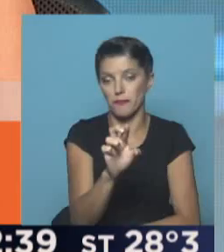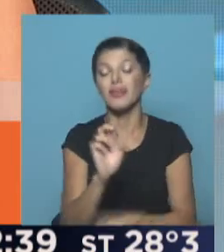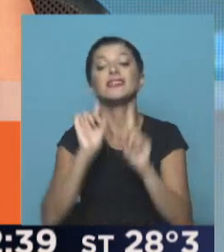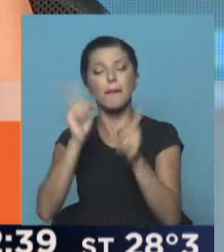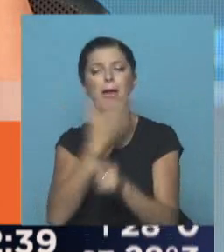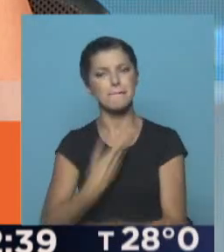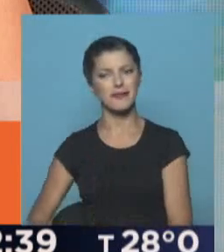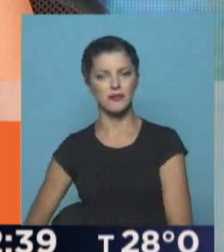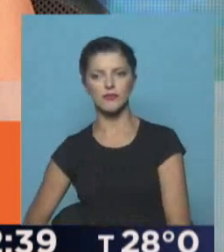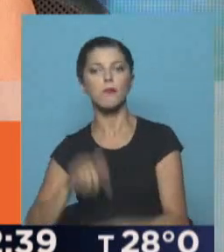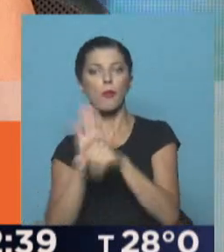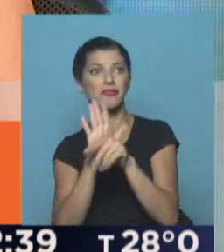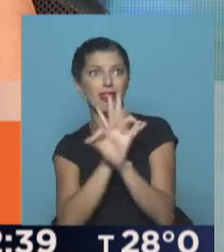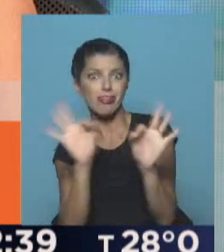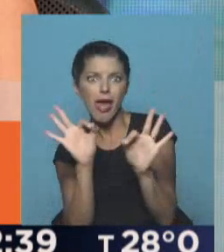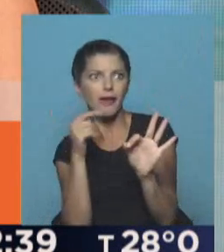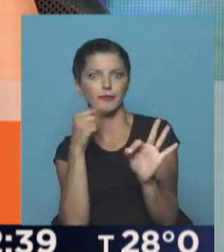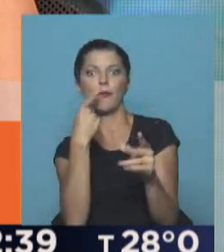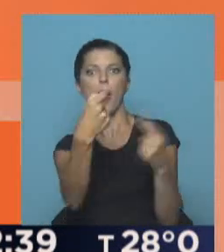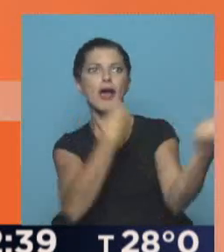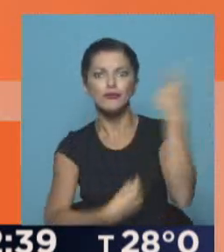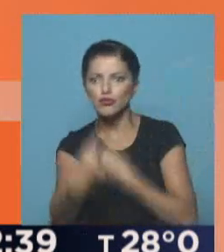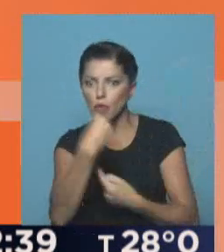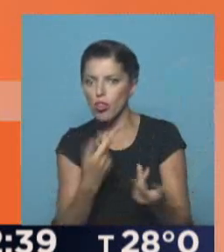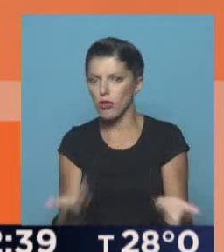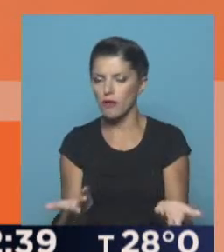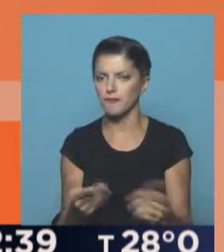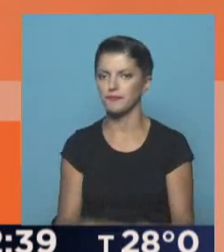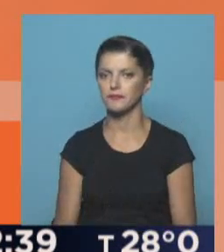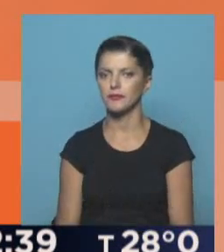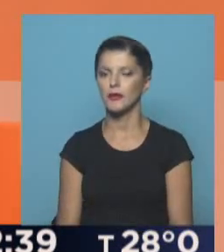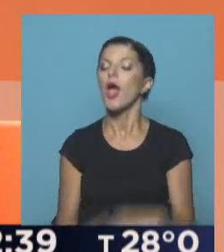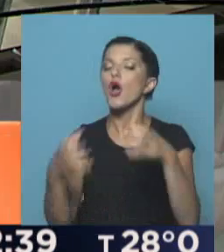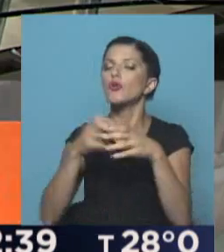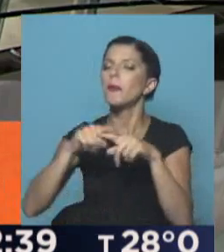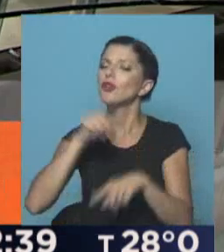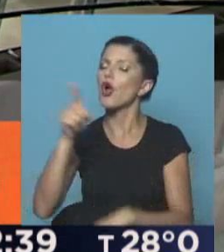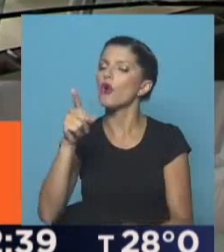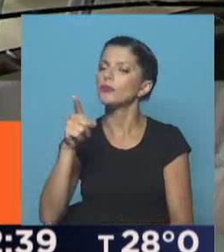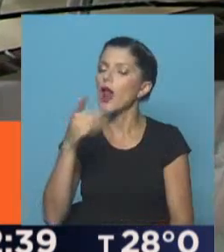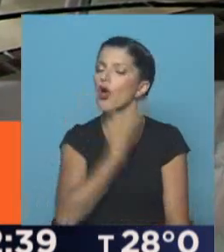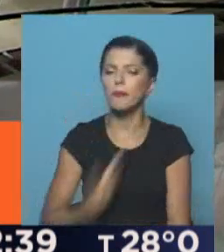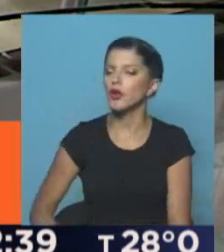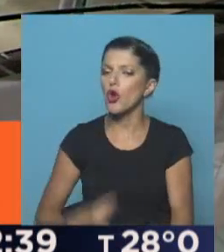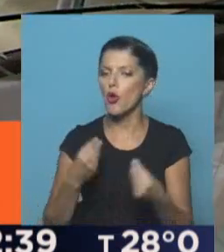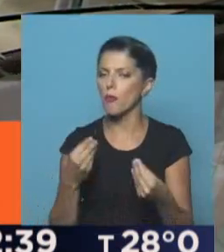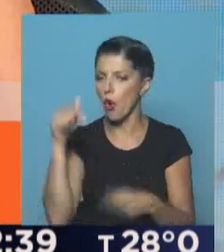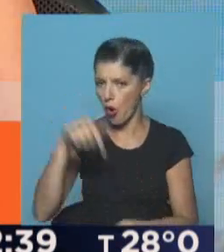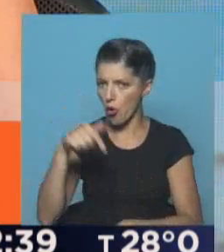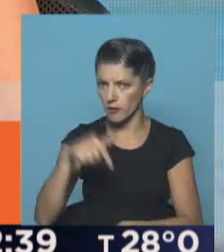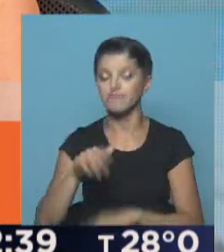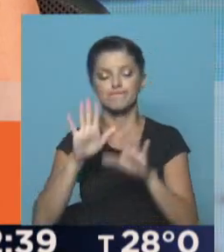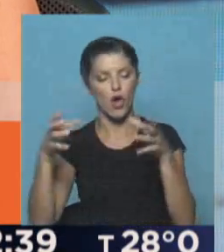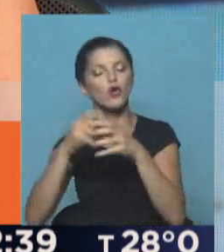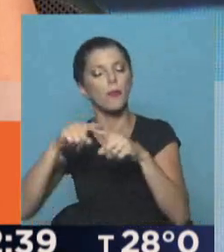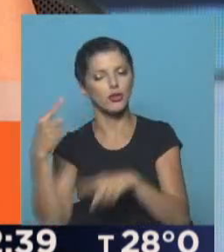reacción que ha sido sumamente criticada del presidente Peña Nieto. ¿Qué pasa con la oposición en México en este momento? La oposición ha tenido muchas críticas, pero a